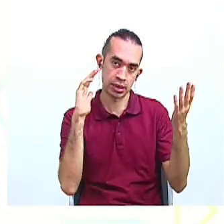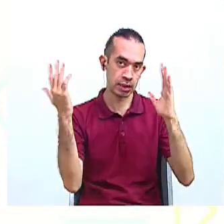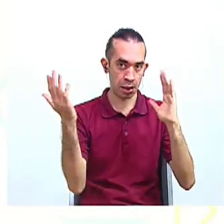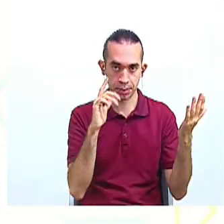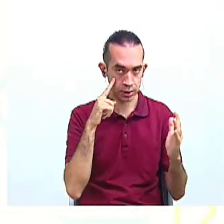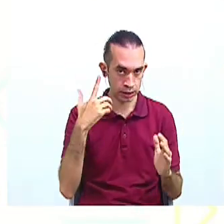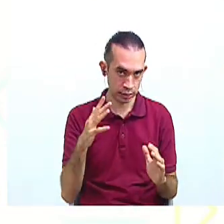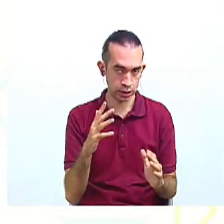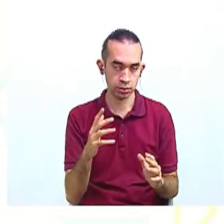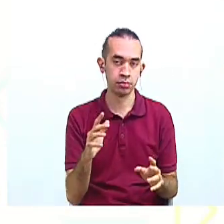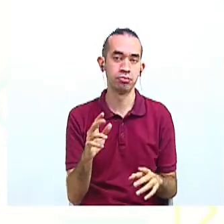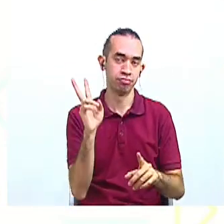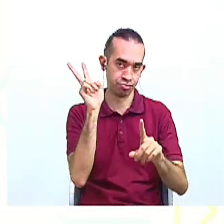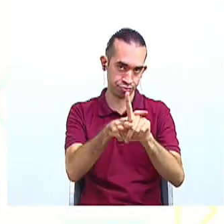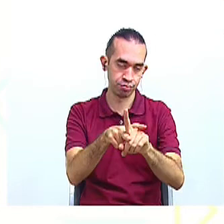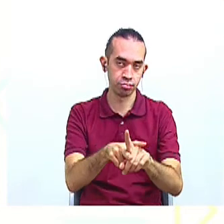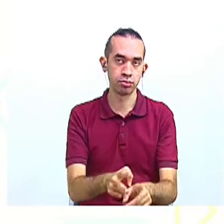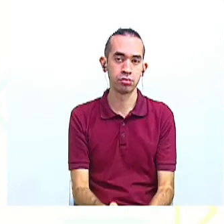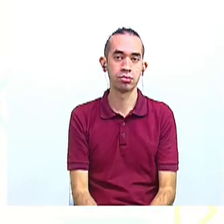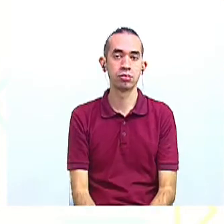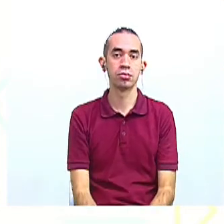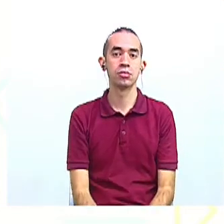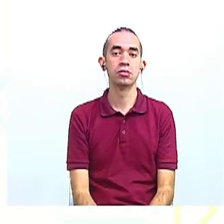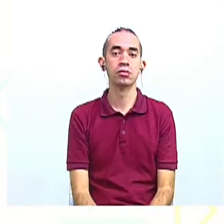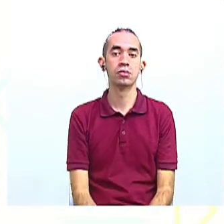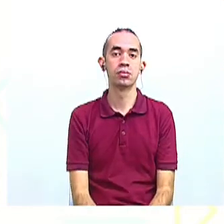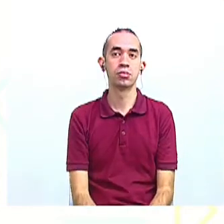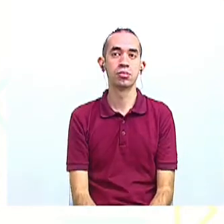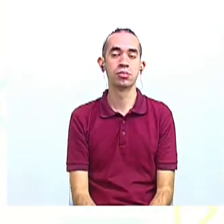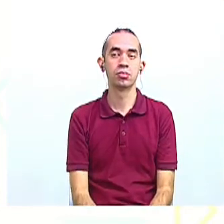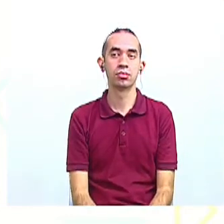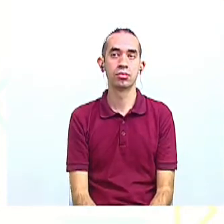para resolver. Veamos.